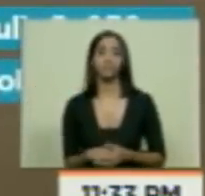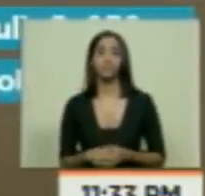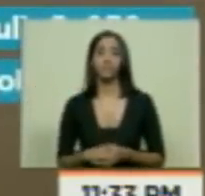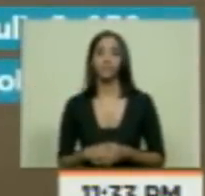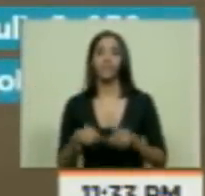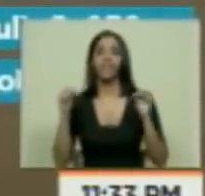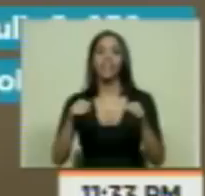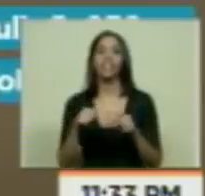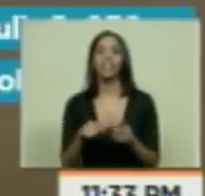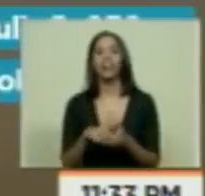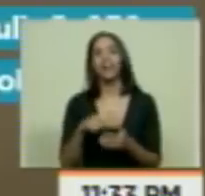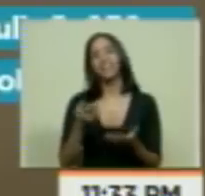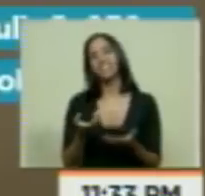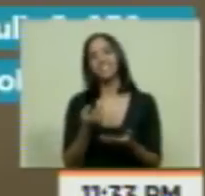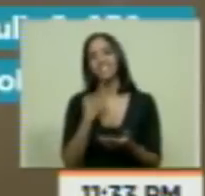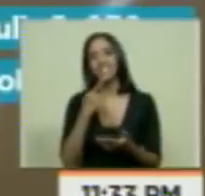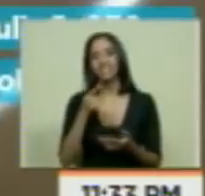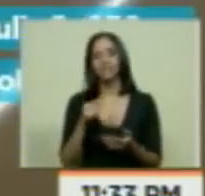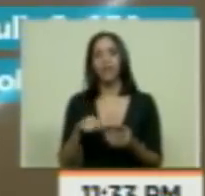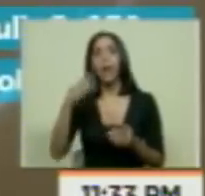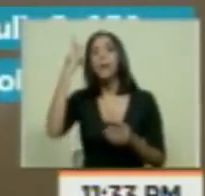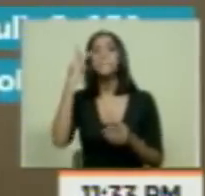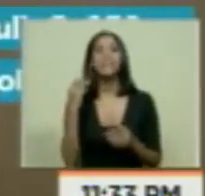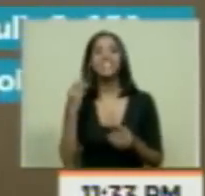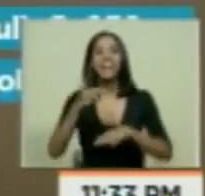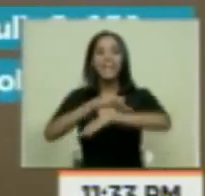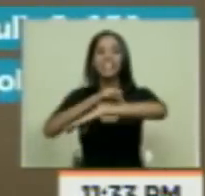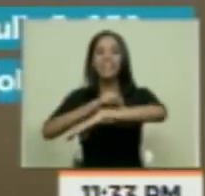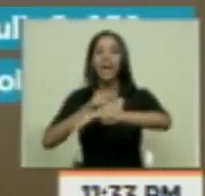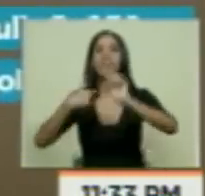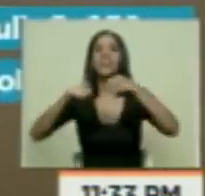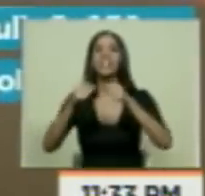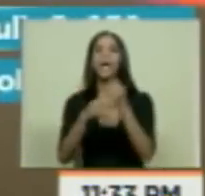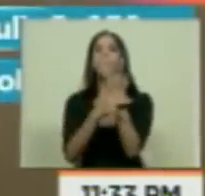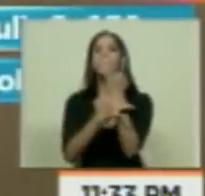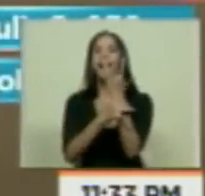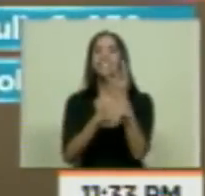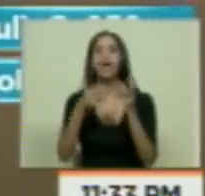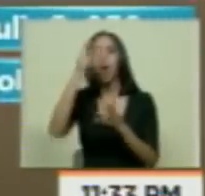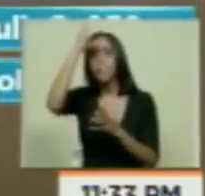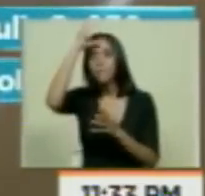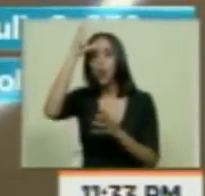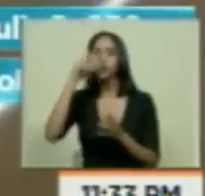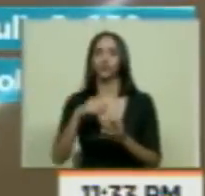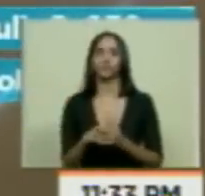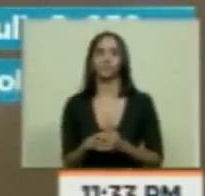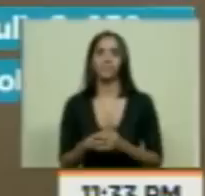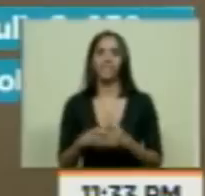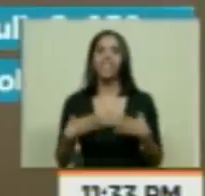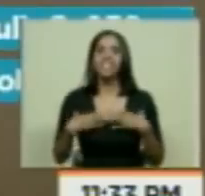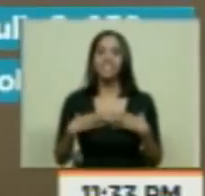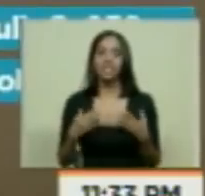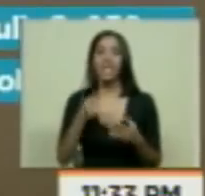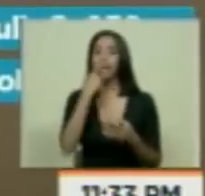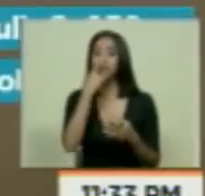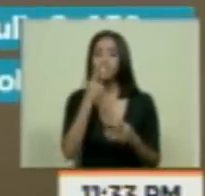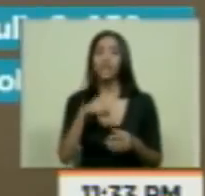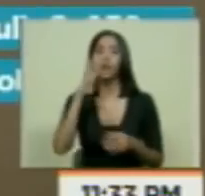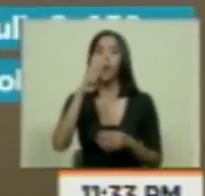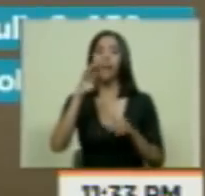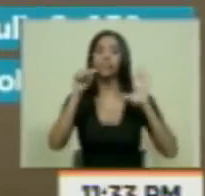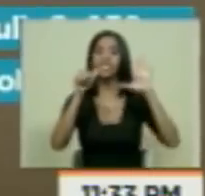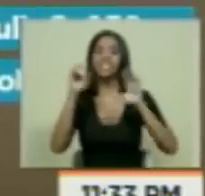dice @Johnny2610. Petare, las carnicerías solo venden patas de pollo y el carapacho. Cochino que hace 5 días estaba en 460 y